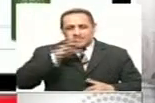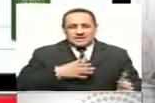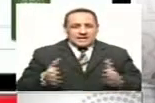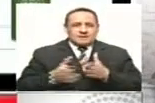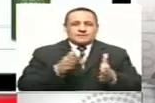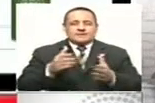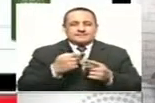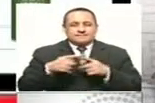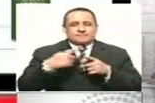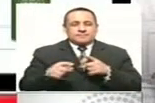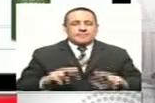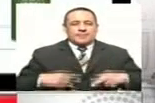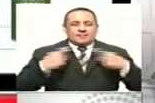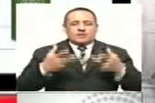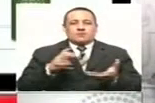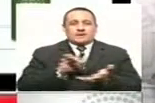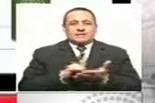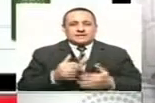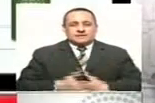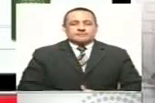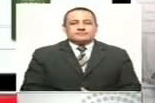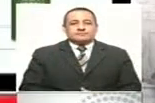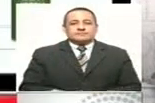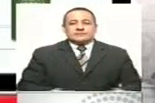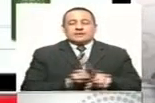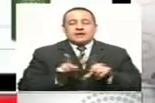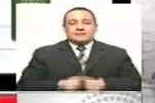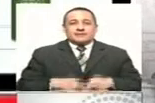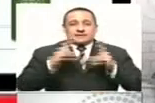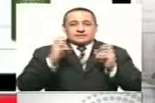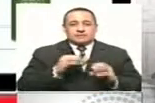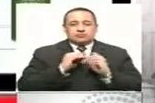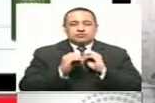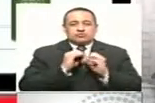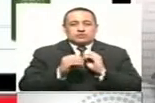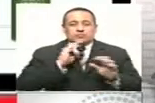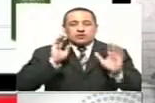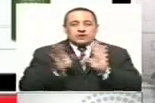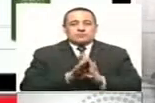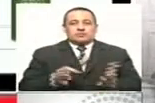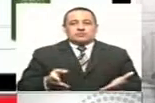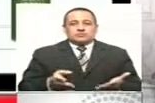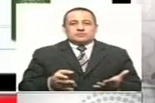todo el impacto que hubo. En los pliegos reguladores, por ejemplo,